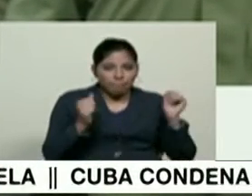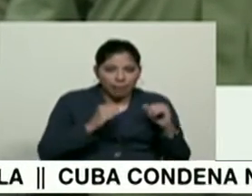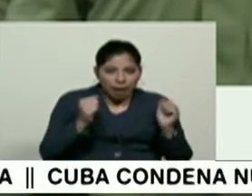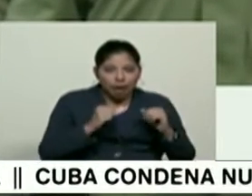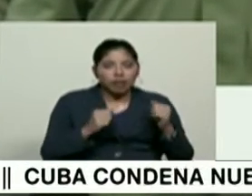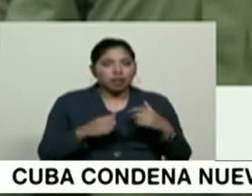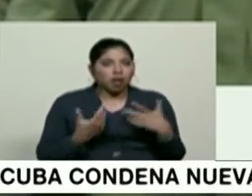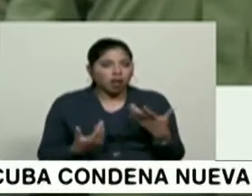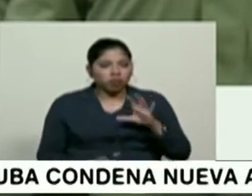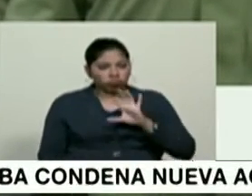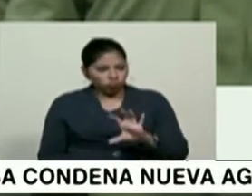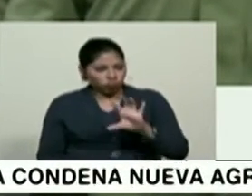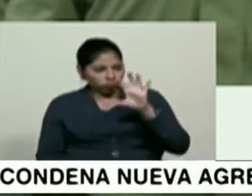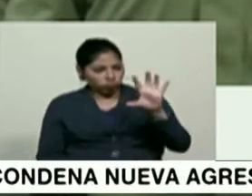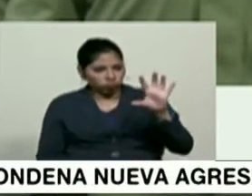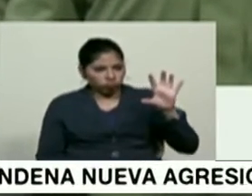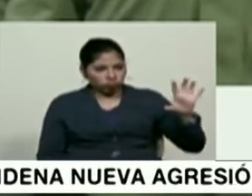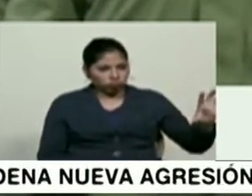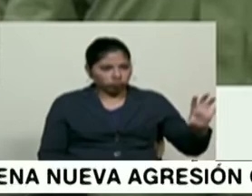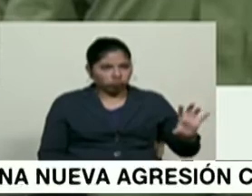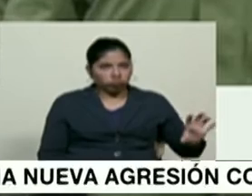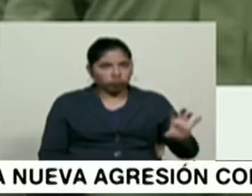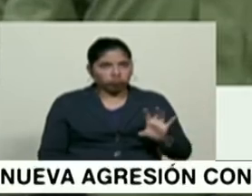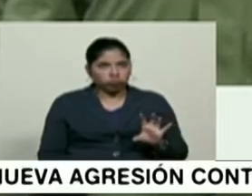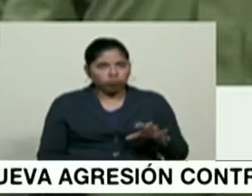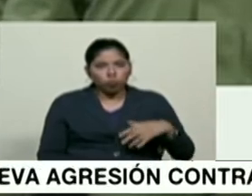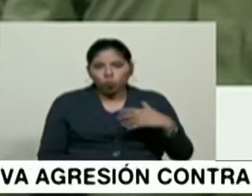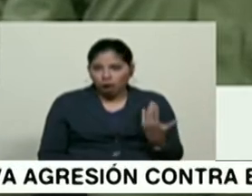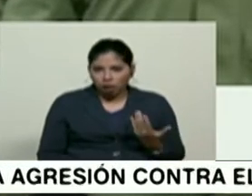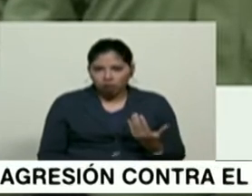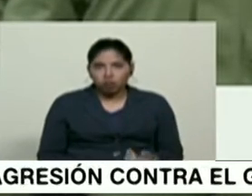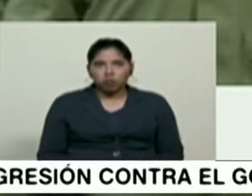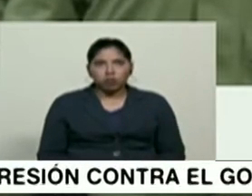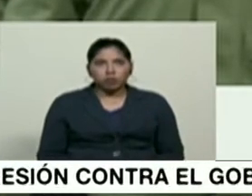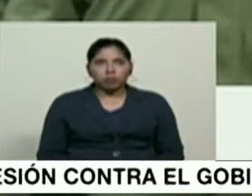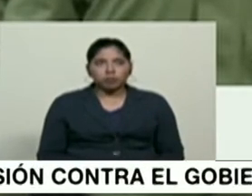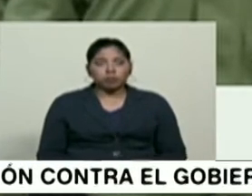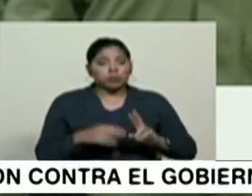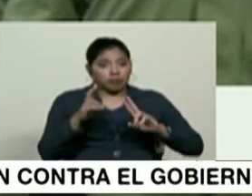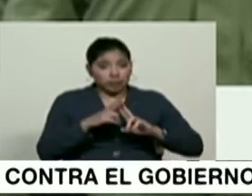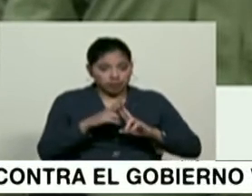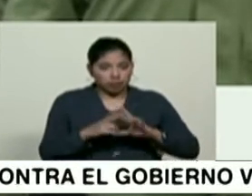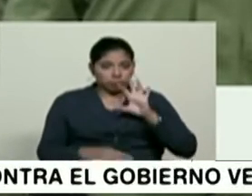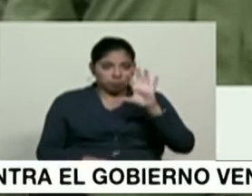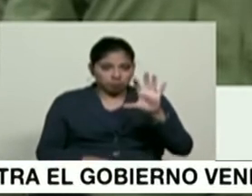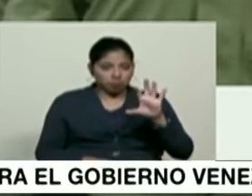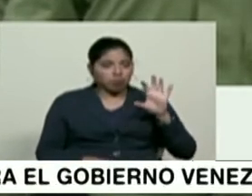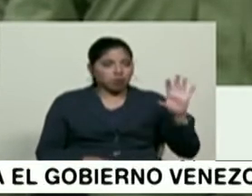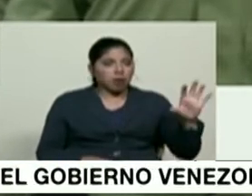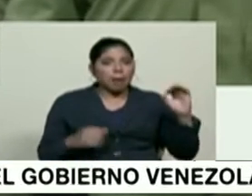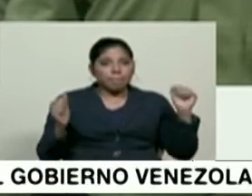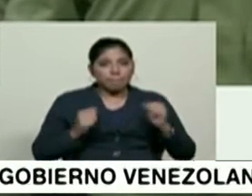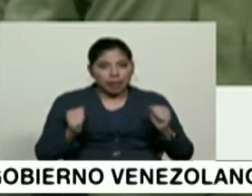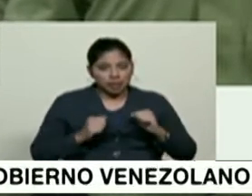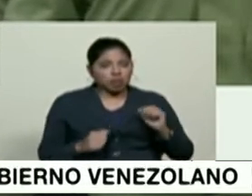agrupa a las zonas operativas de defensa integral Táchira, Mérida